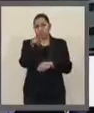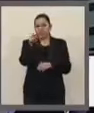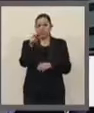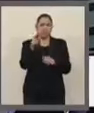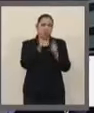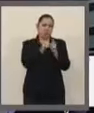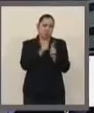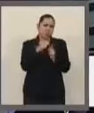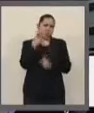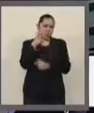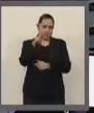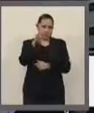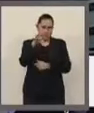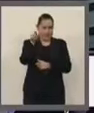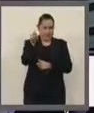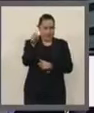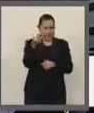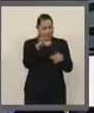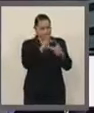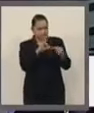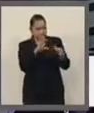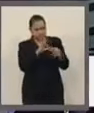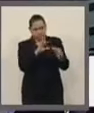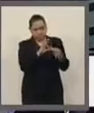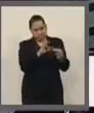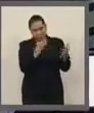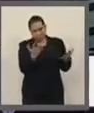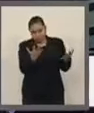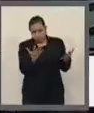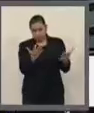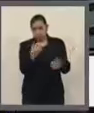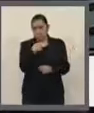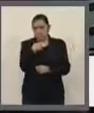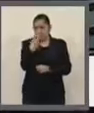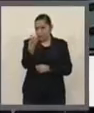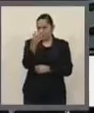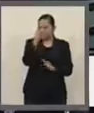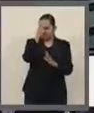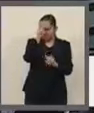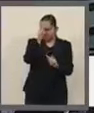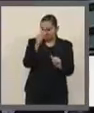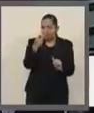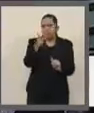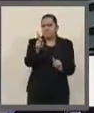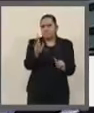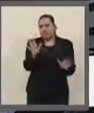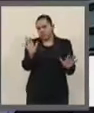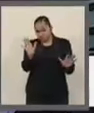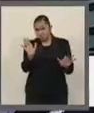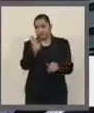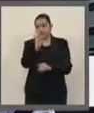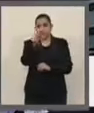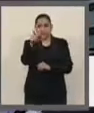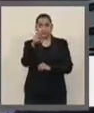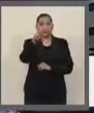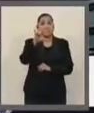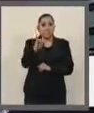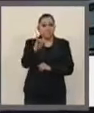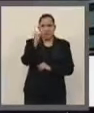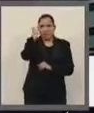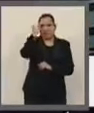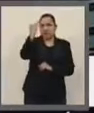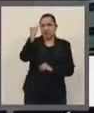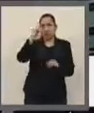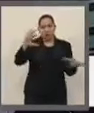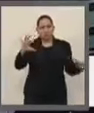PRI, pero le digo que si rescata el PRI el nacionalismo revolucionario,